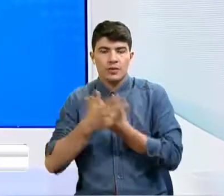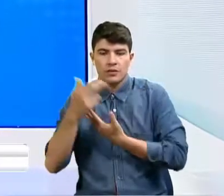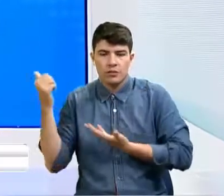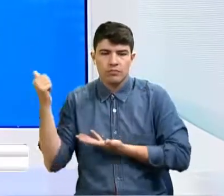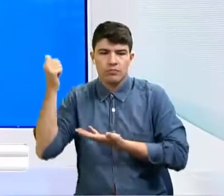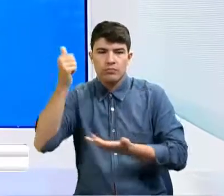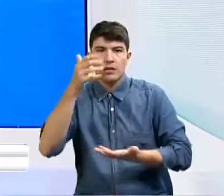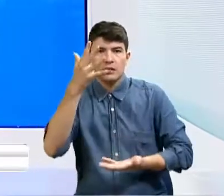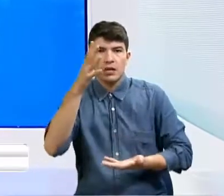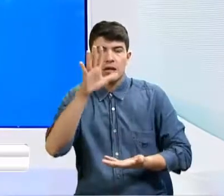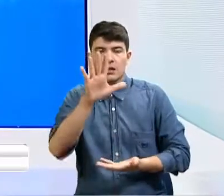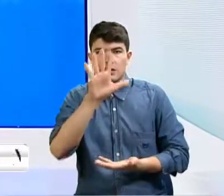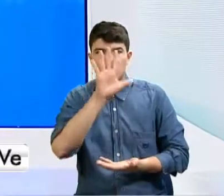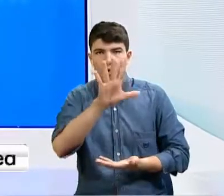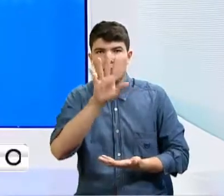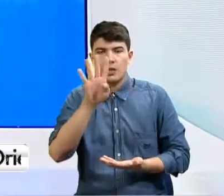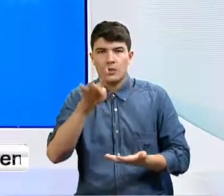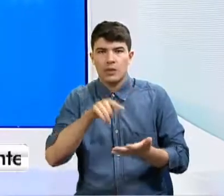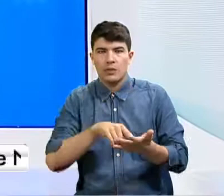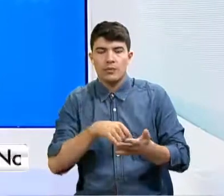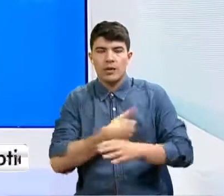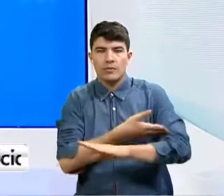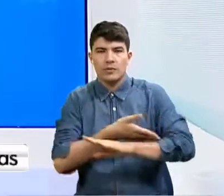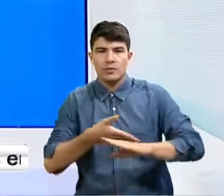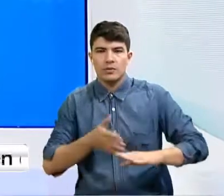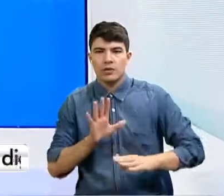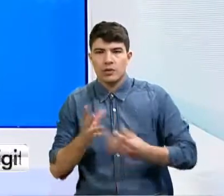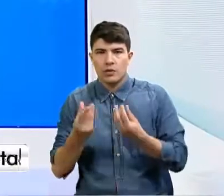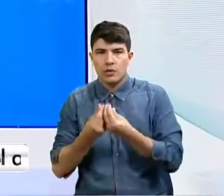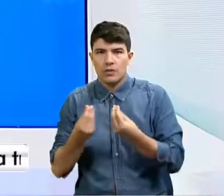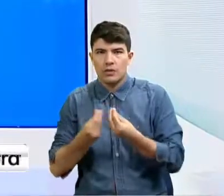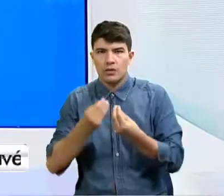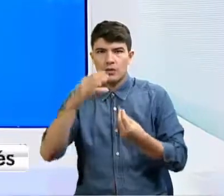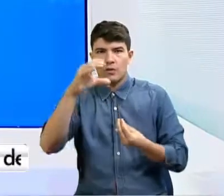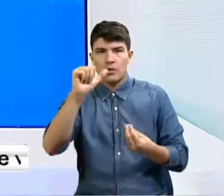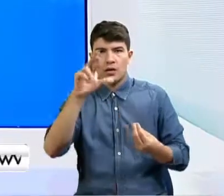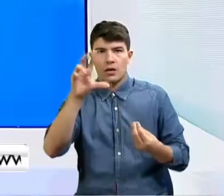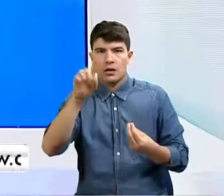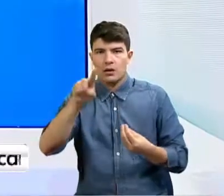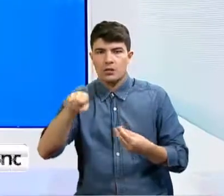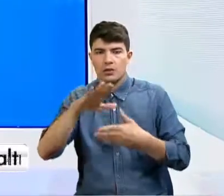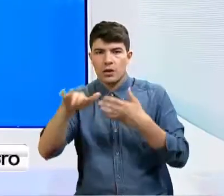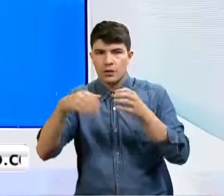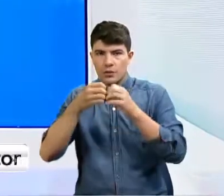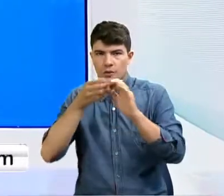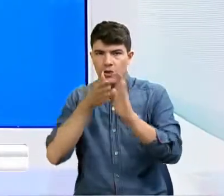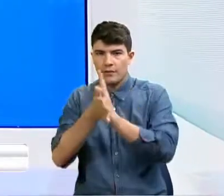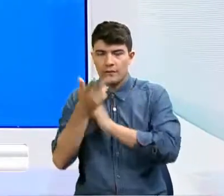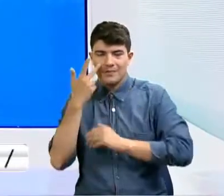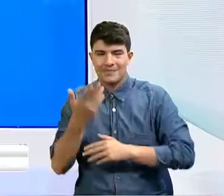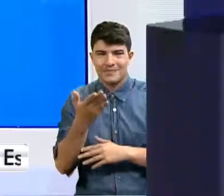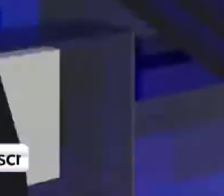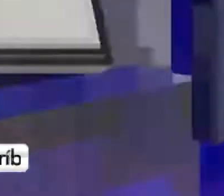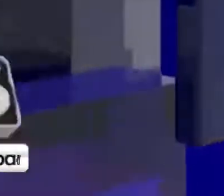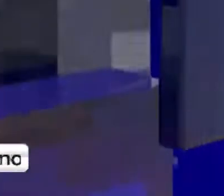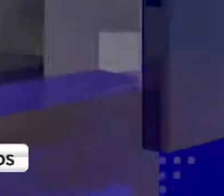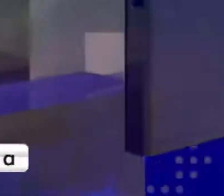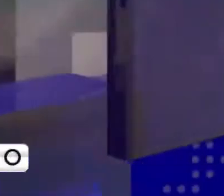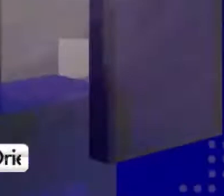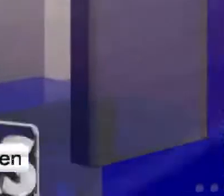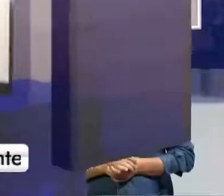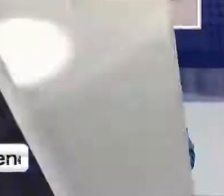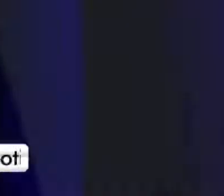de 54 mil millones de pesos nuestro compañero carlos cárdenas no tiene detalles sobre esta megaobra carlos adelante